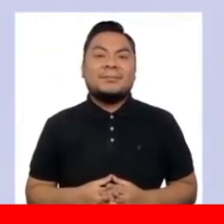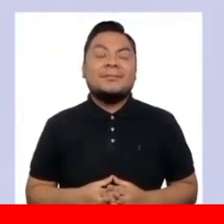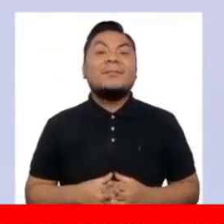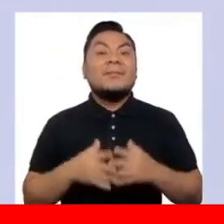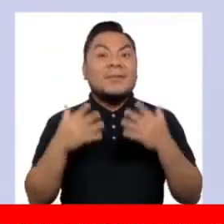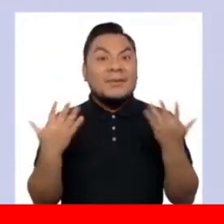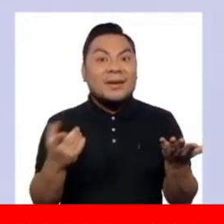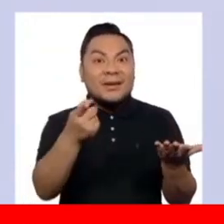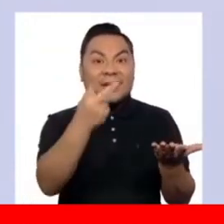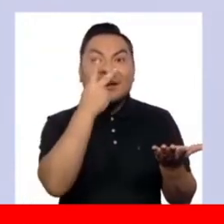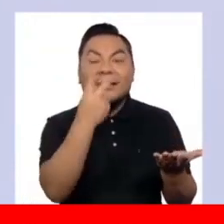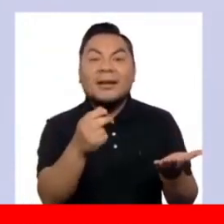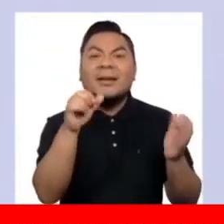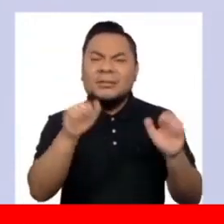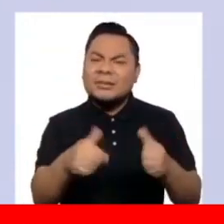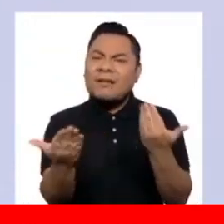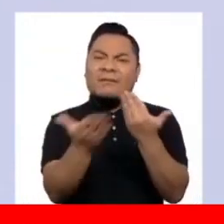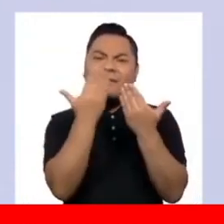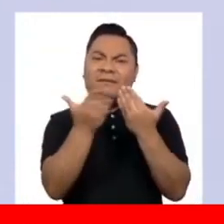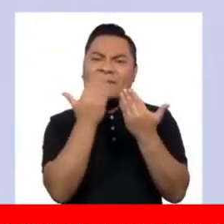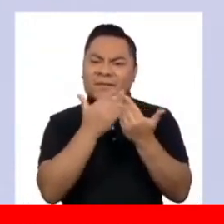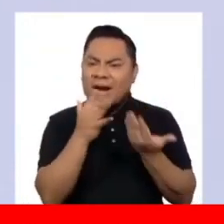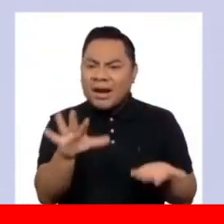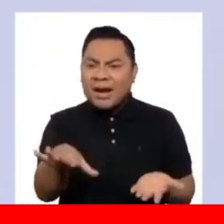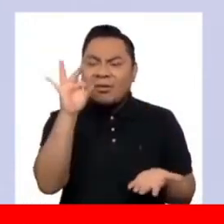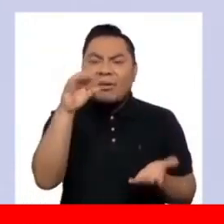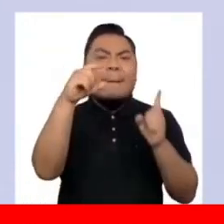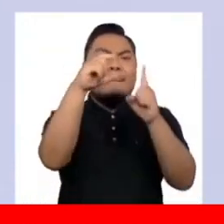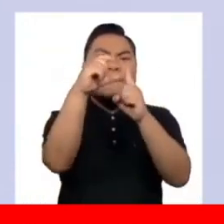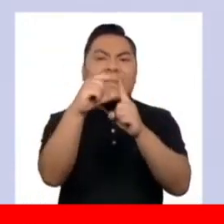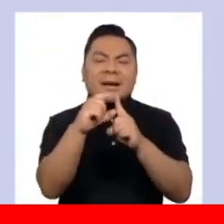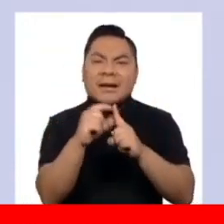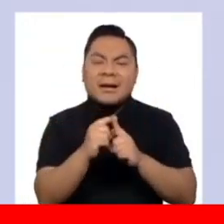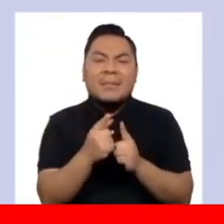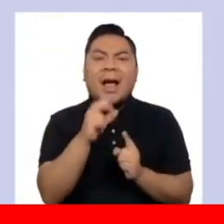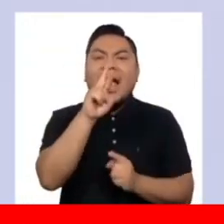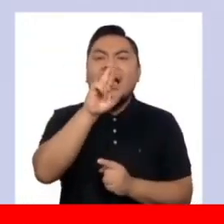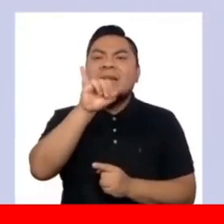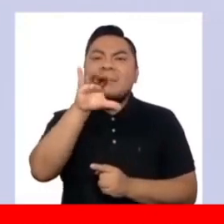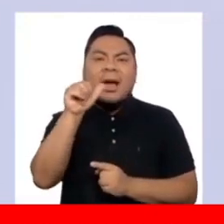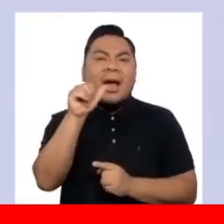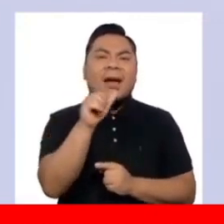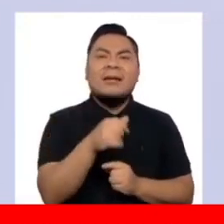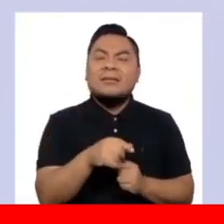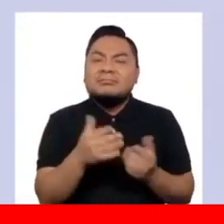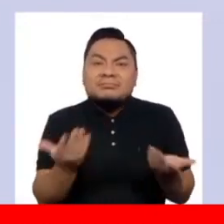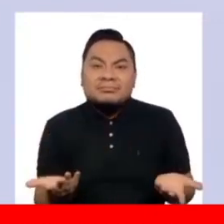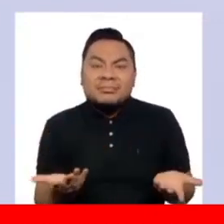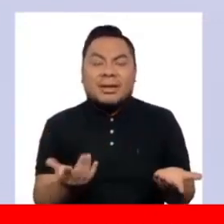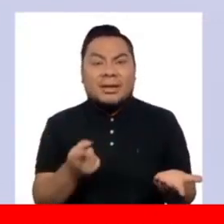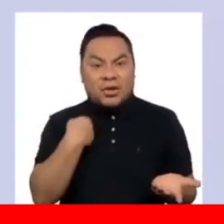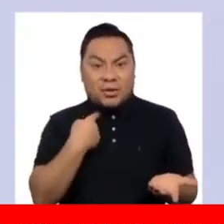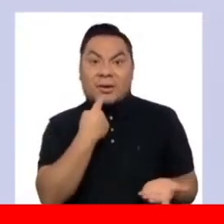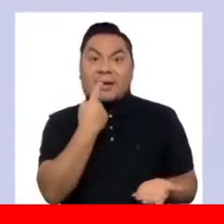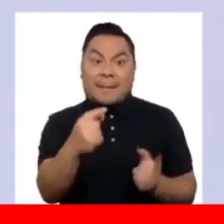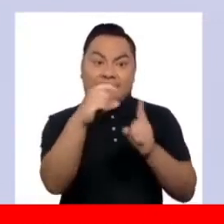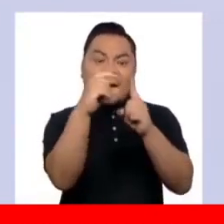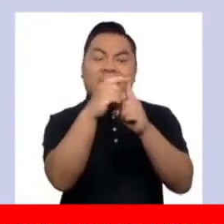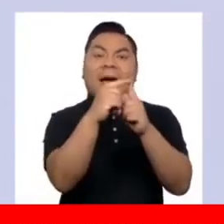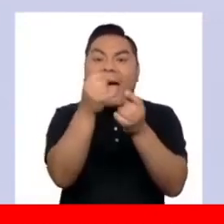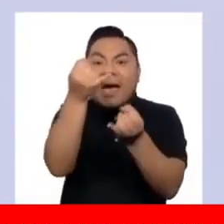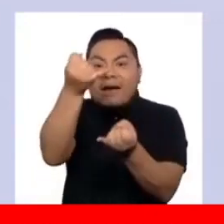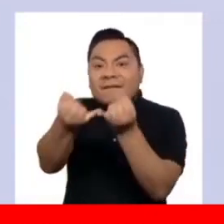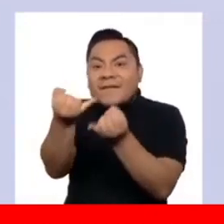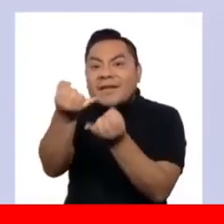¿Han visto que es súper fácil encontrar palabras que rimen? Las palabras que hemos mencionado tienen sonidos